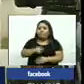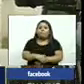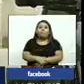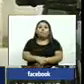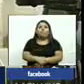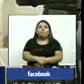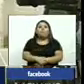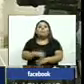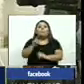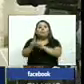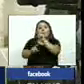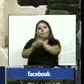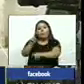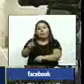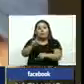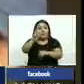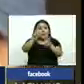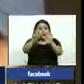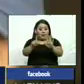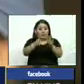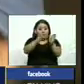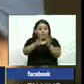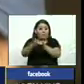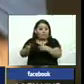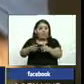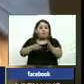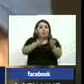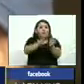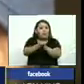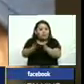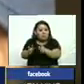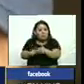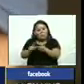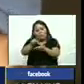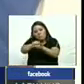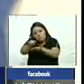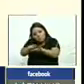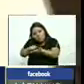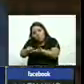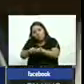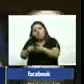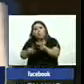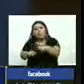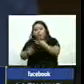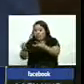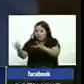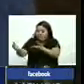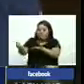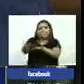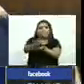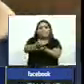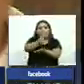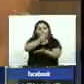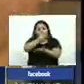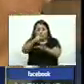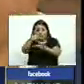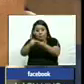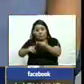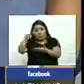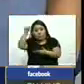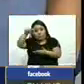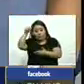La encuesta se realizará en seis fases. Planificación, levantamiento cartográfico, recolección de datos, análisis,